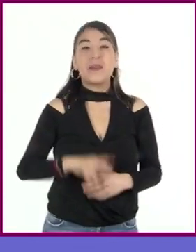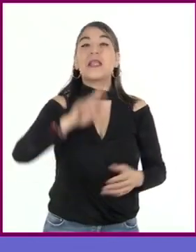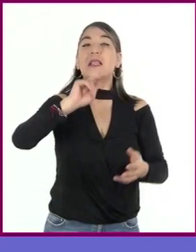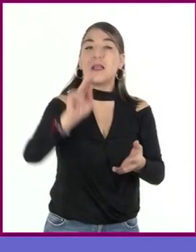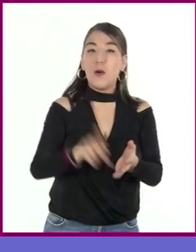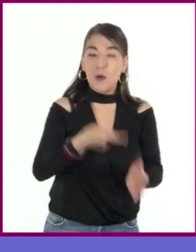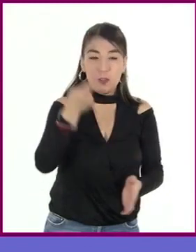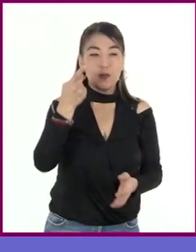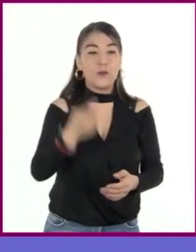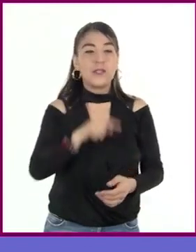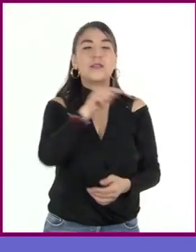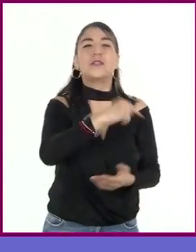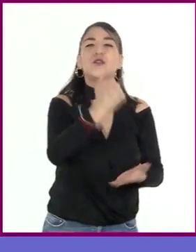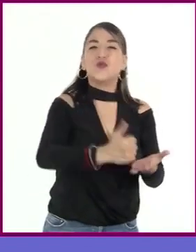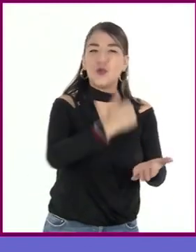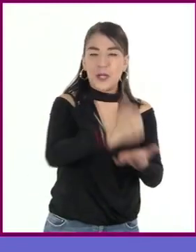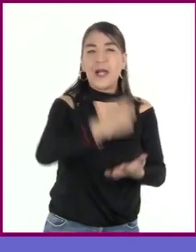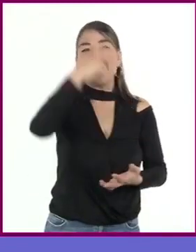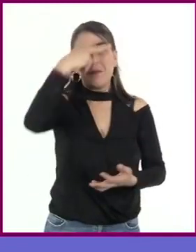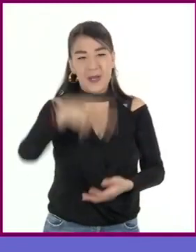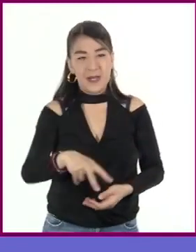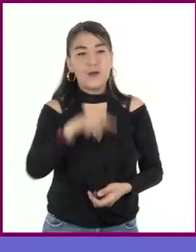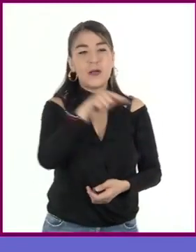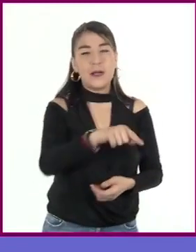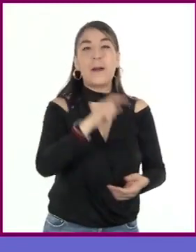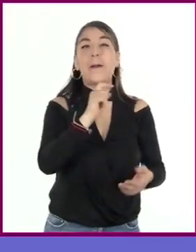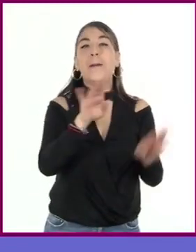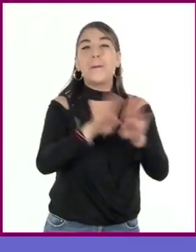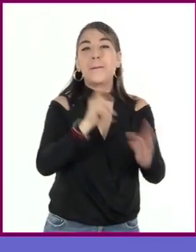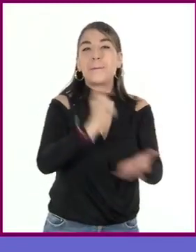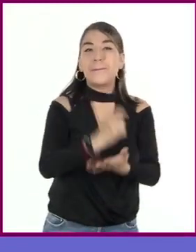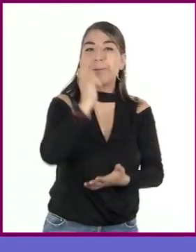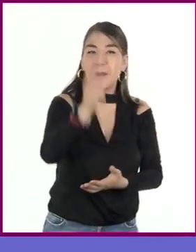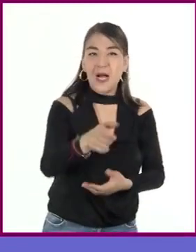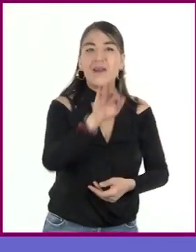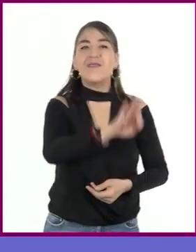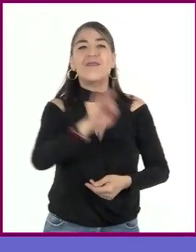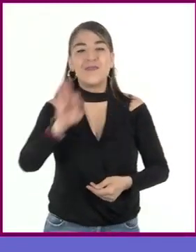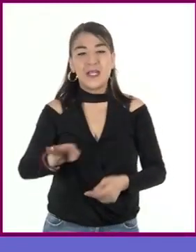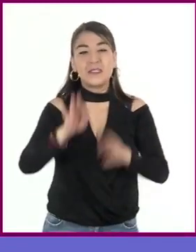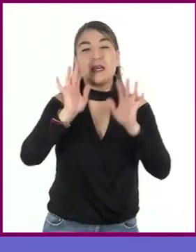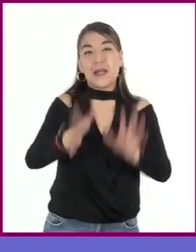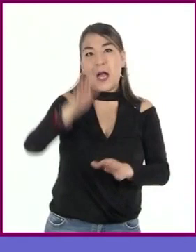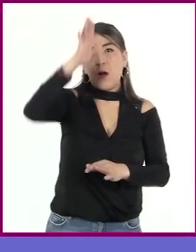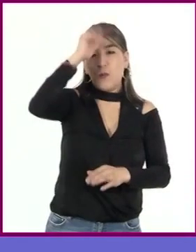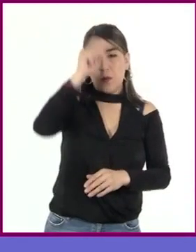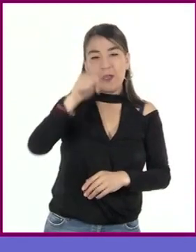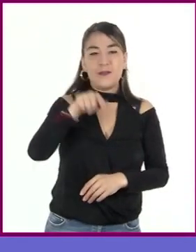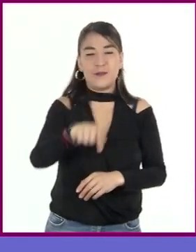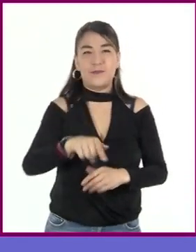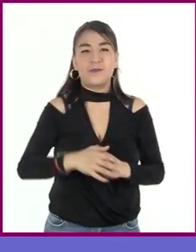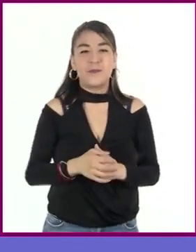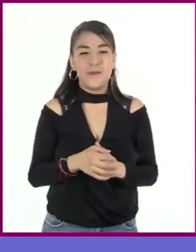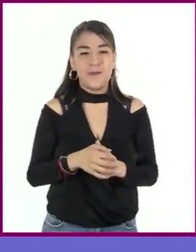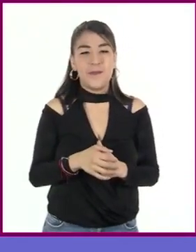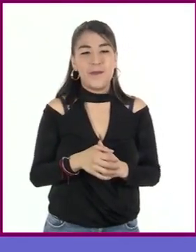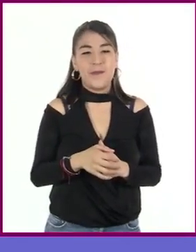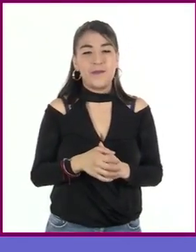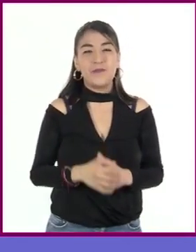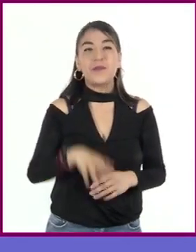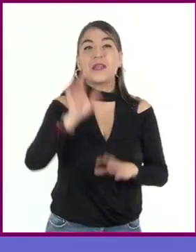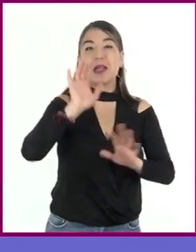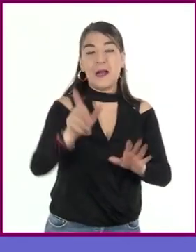vez la Ciudad de México, que es donde le vas a pagar y la fecha en la cual vas a pagarle. Y aquí